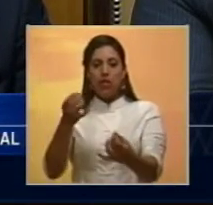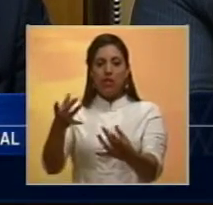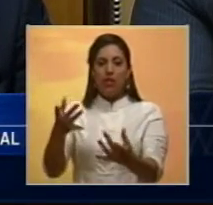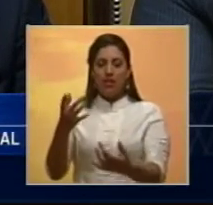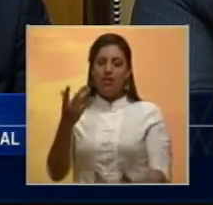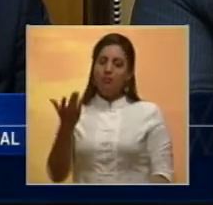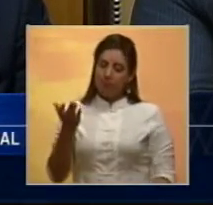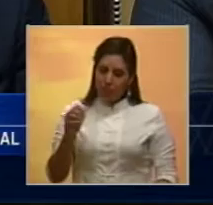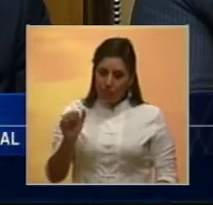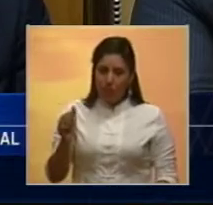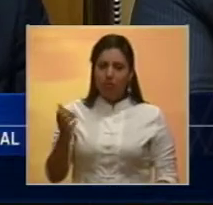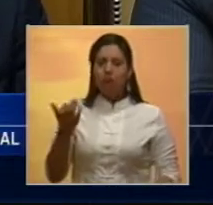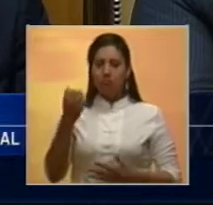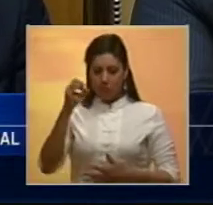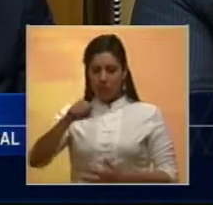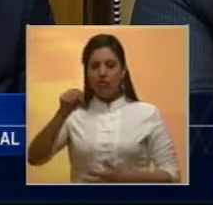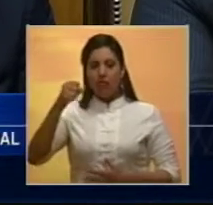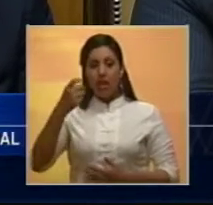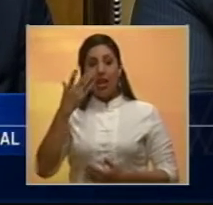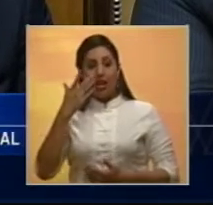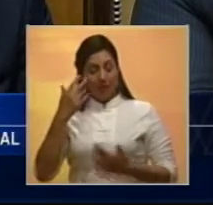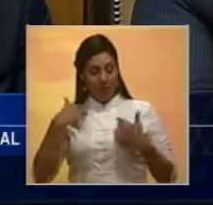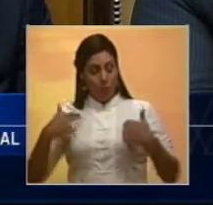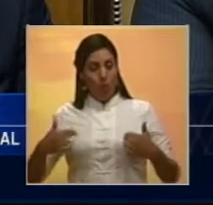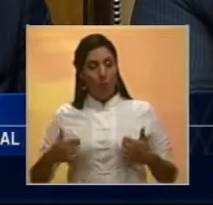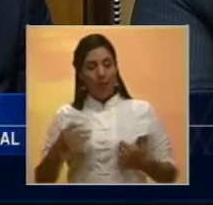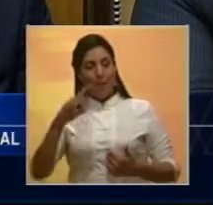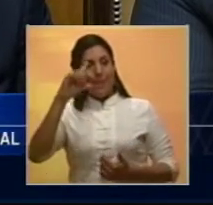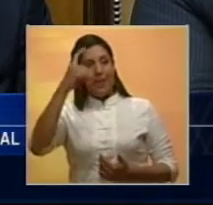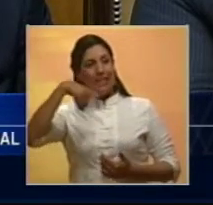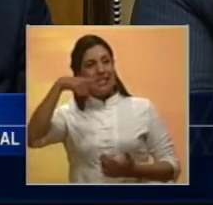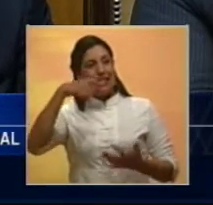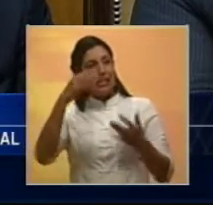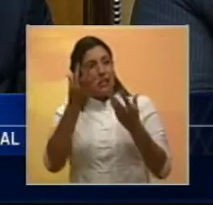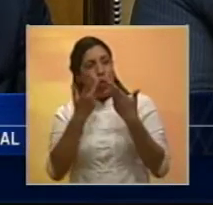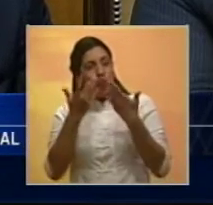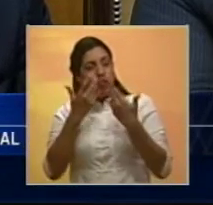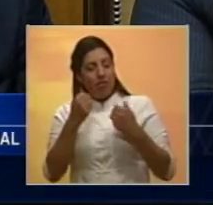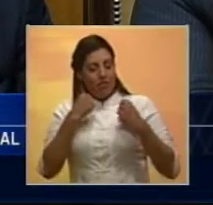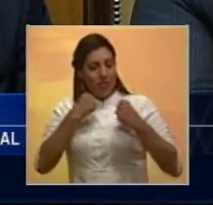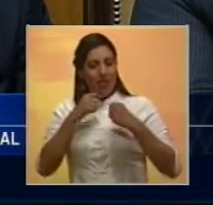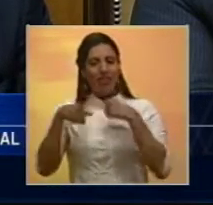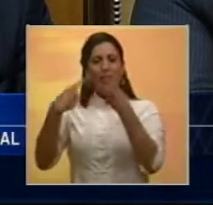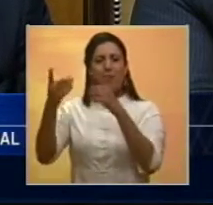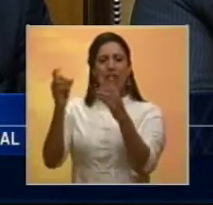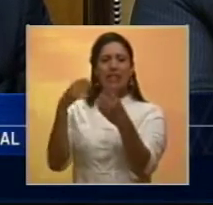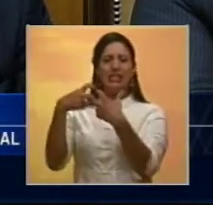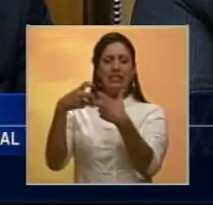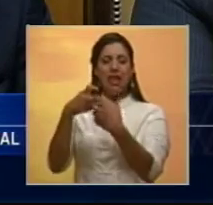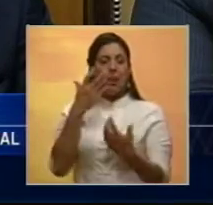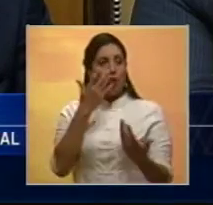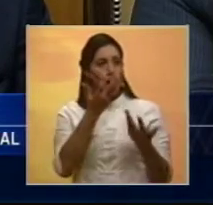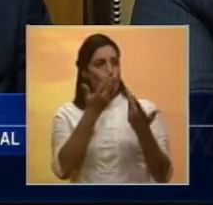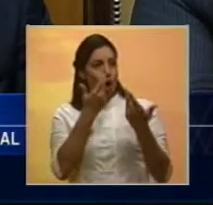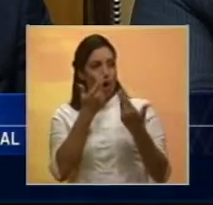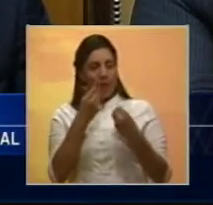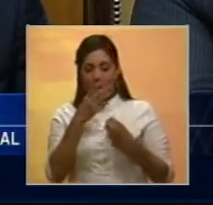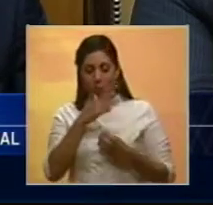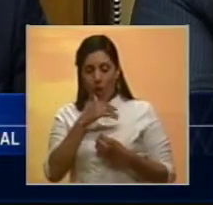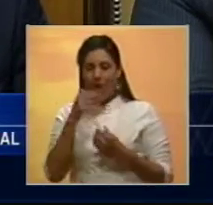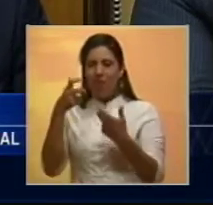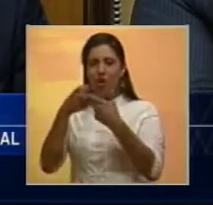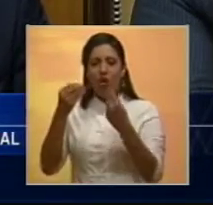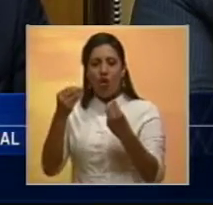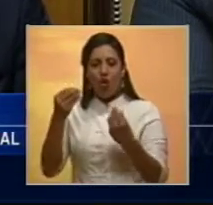ciertamente es así. Tan cierto como que el ser humano tuvo primero necesidad de comer que de discutir, porque si no comía no vivía y si no vivía no